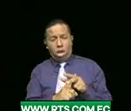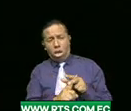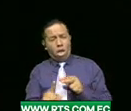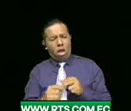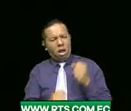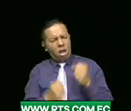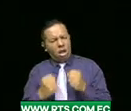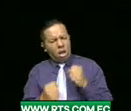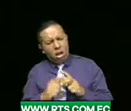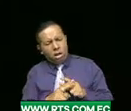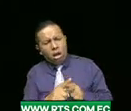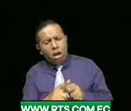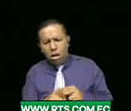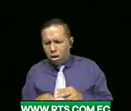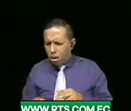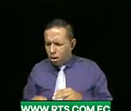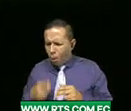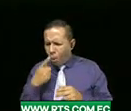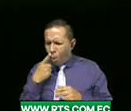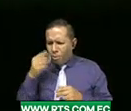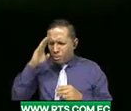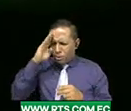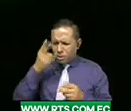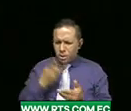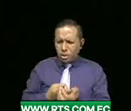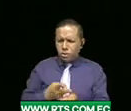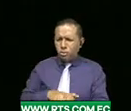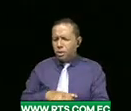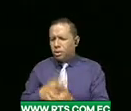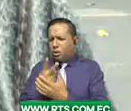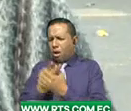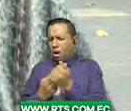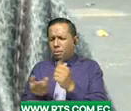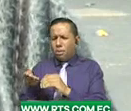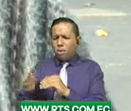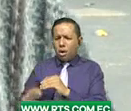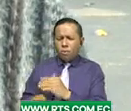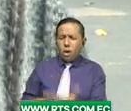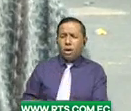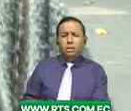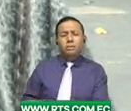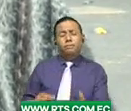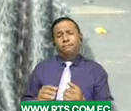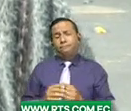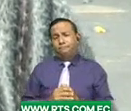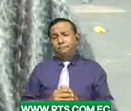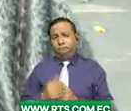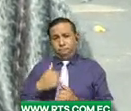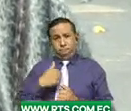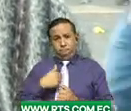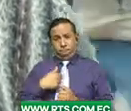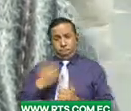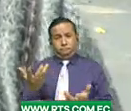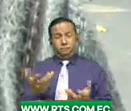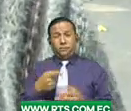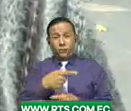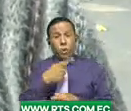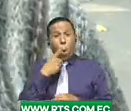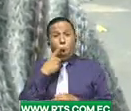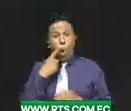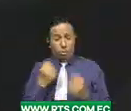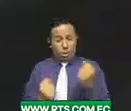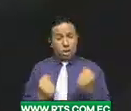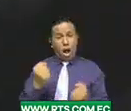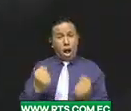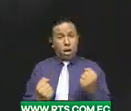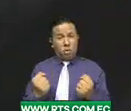Alcarraz y su sobrino fallecían. El accidente se suscitó en una vuelta. Lo que entramos, el conductor del carro grande estaba